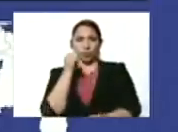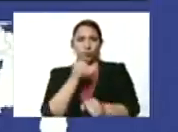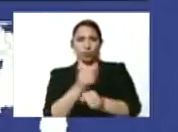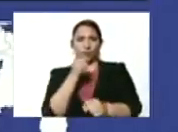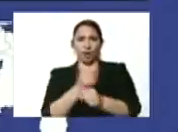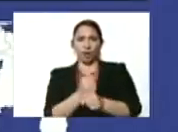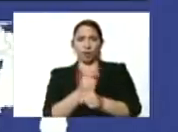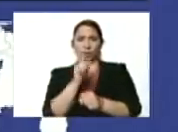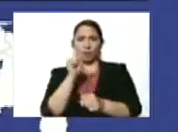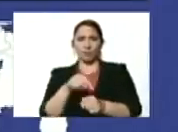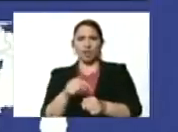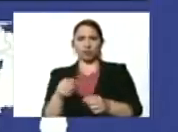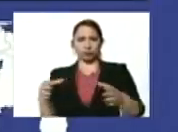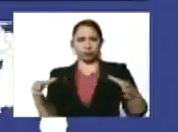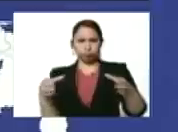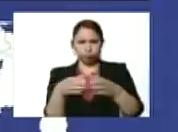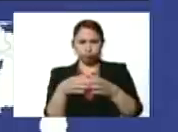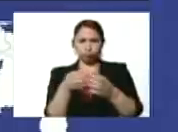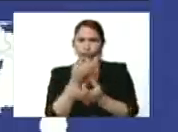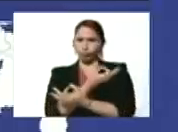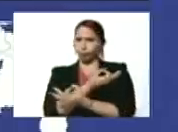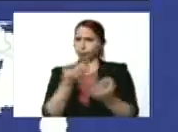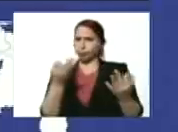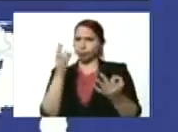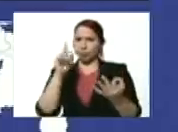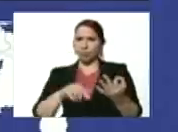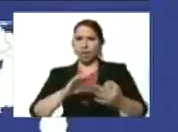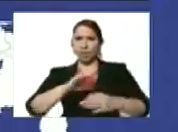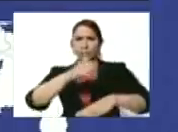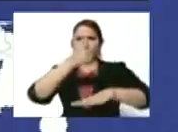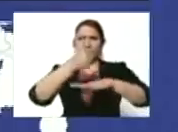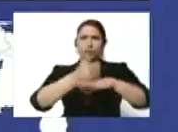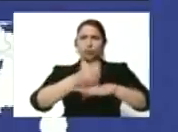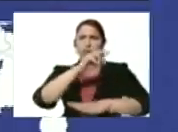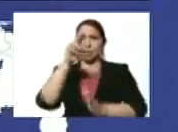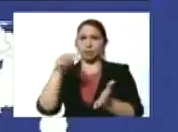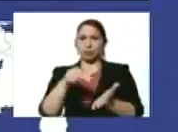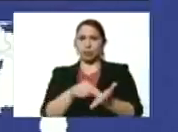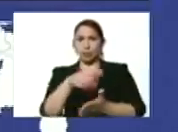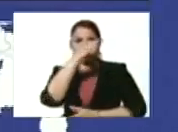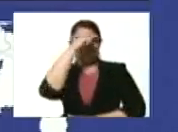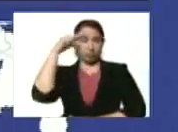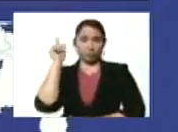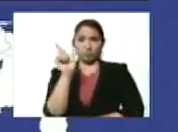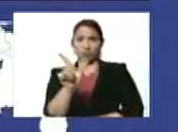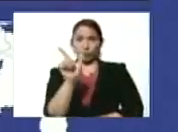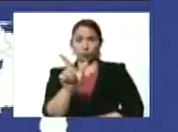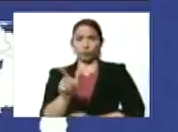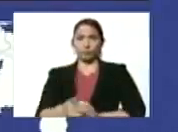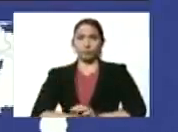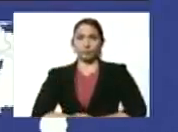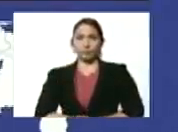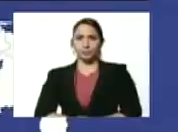equipo extraordinario, de verdad. La Dirección Nacional del Partido Socialista Unido de Venezuela,